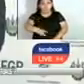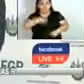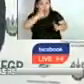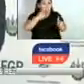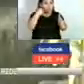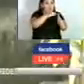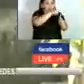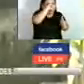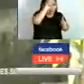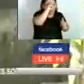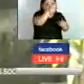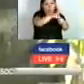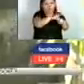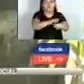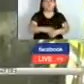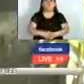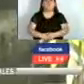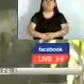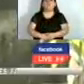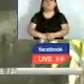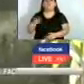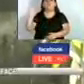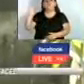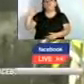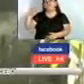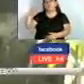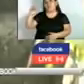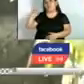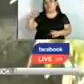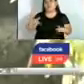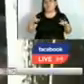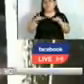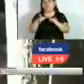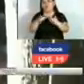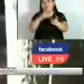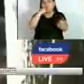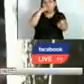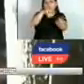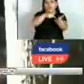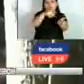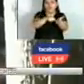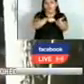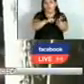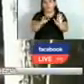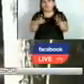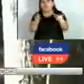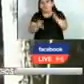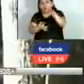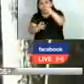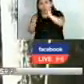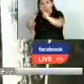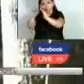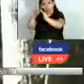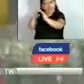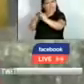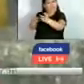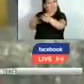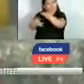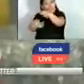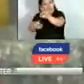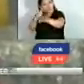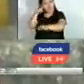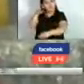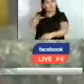receptora de votos. El Ministerio Público también confirmó que se han recibido denuncias de papeletas encontradas en una vivienda del